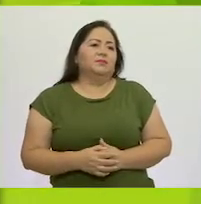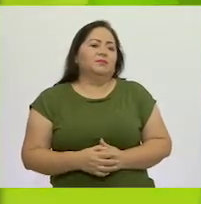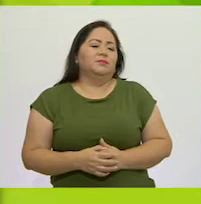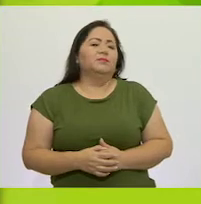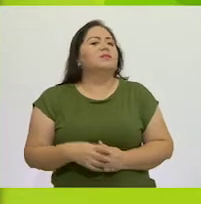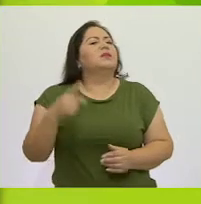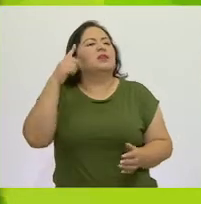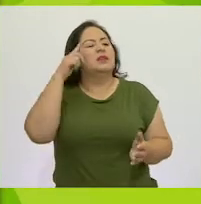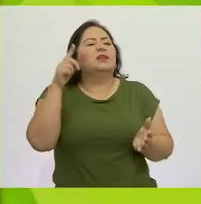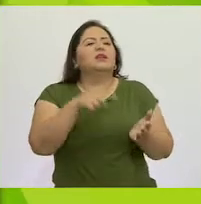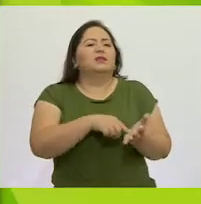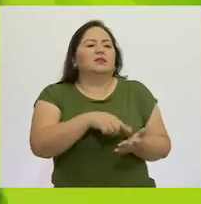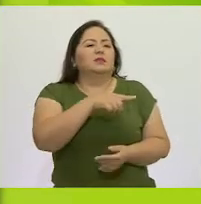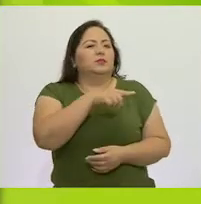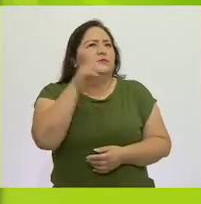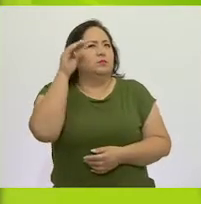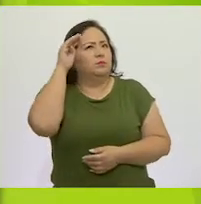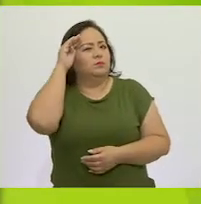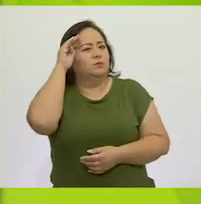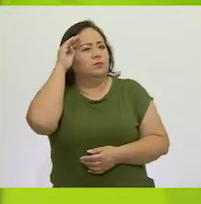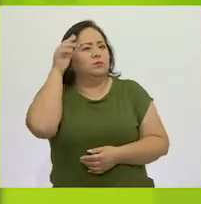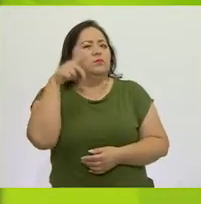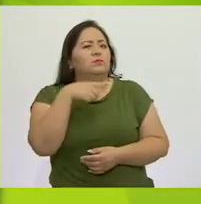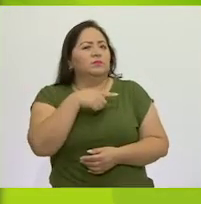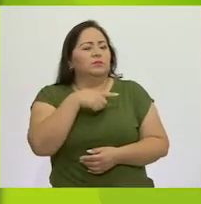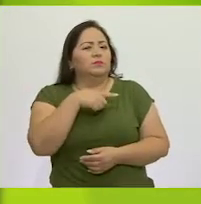¿Qué crees que está pensando?